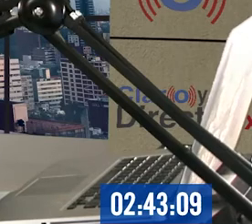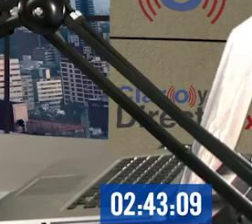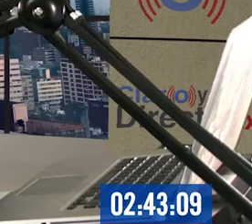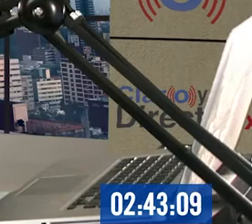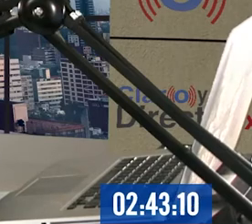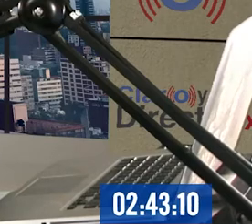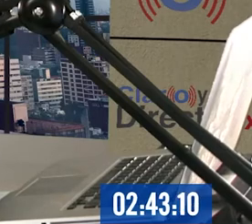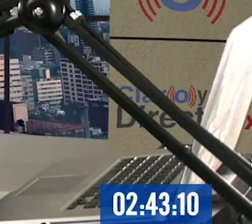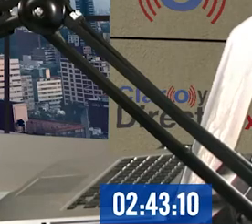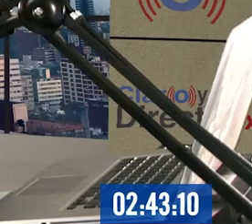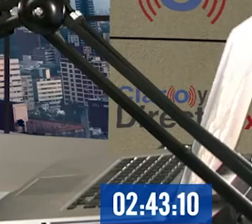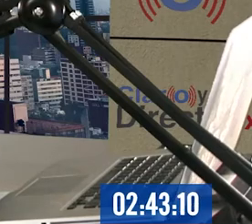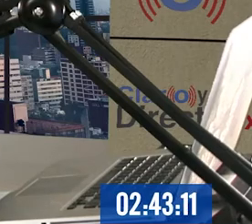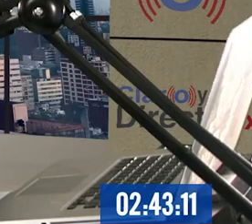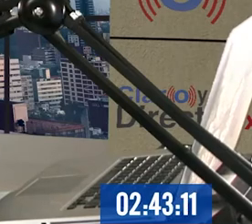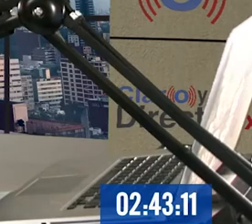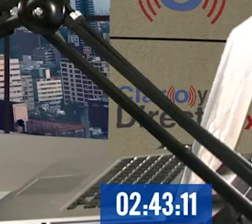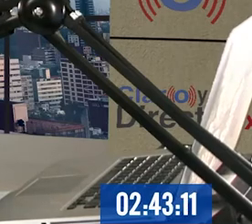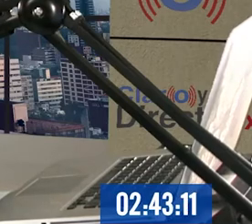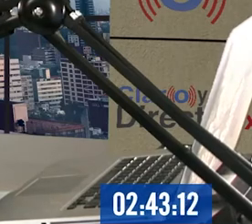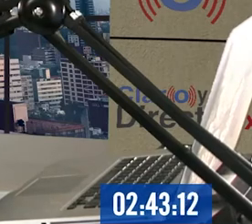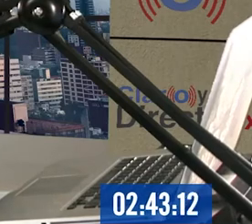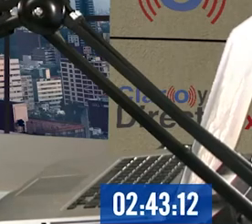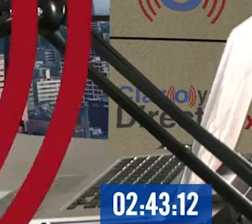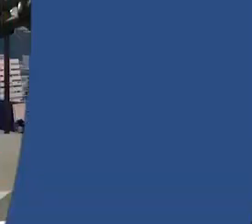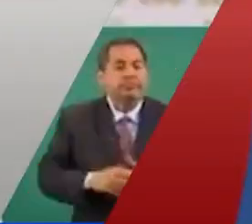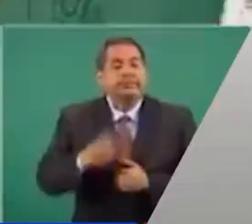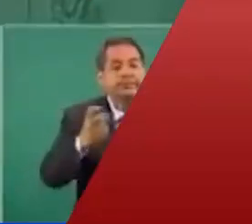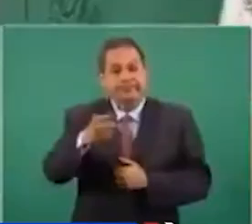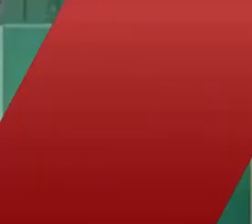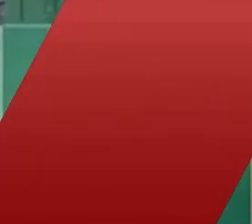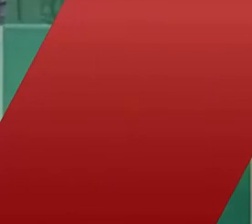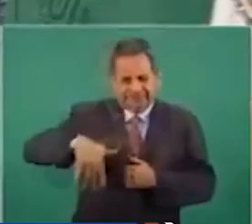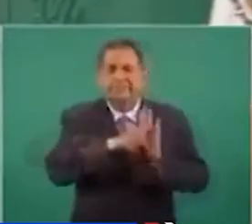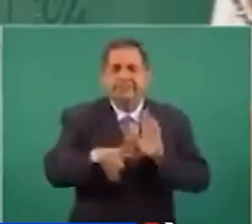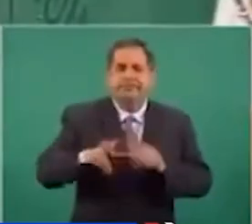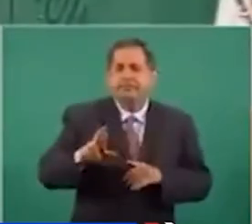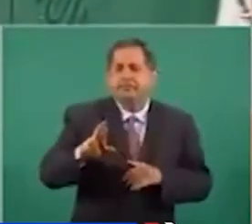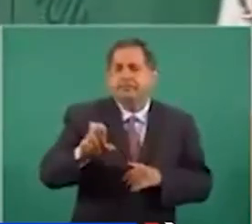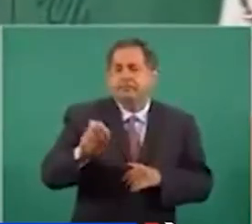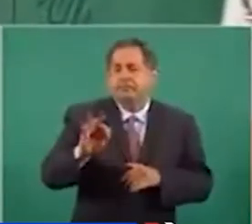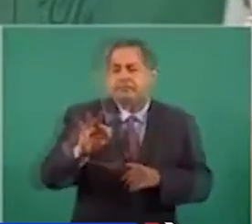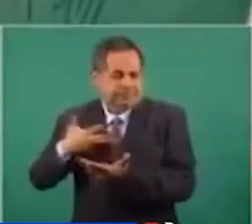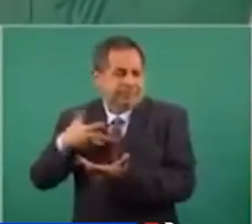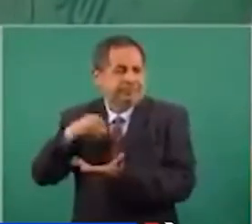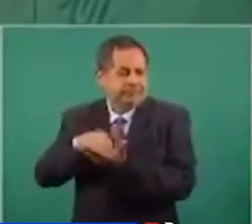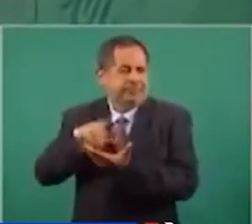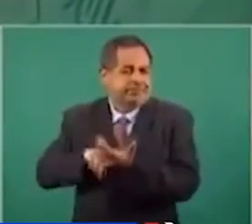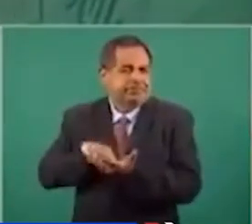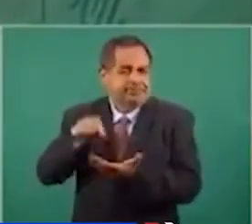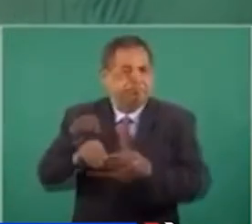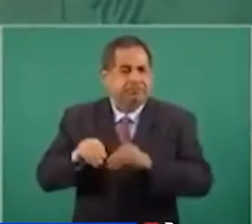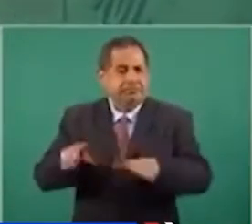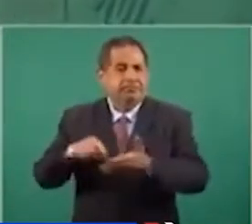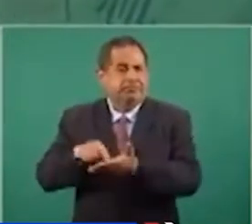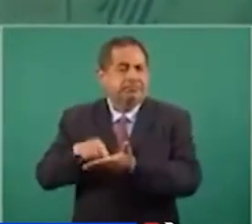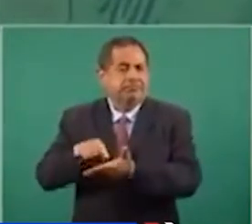confirma lo que publicó reforma reforma está en el expediente d